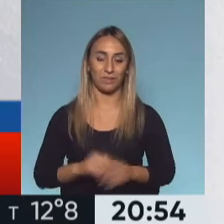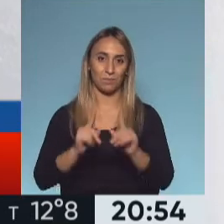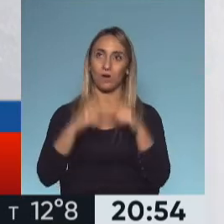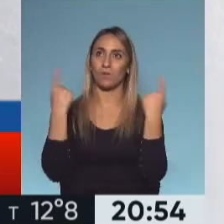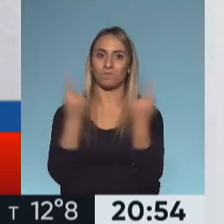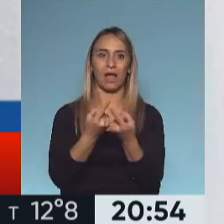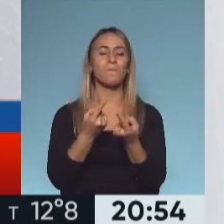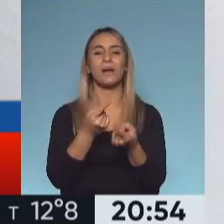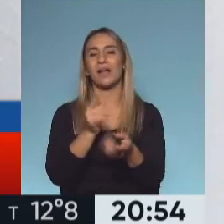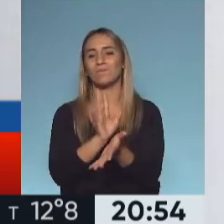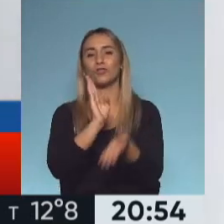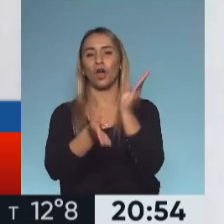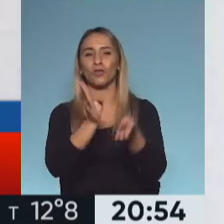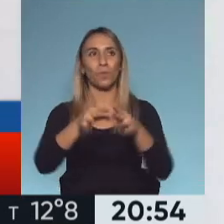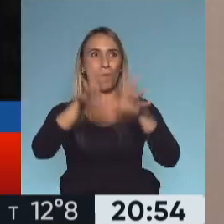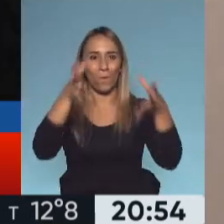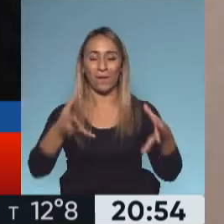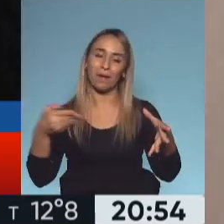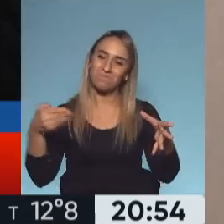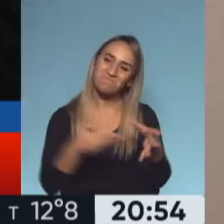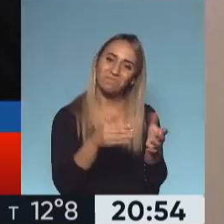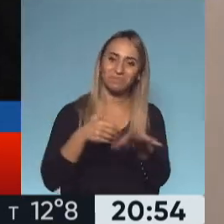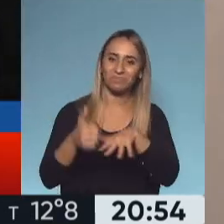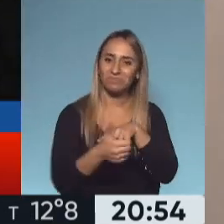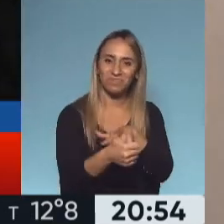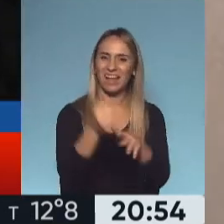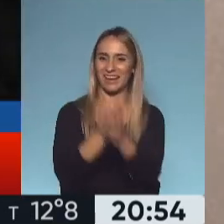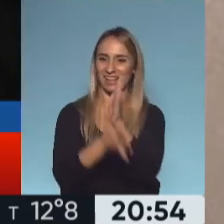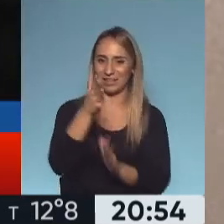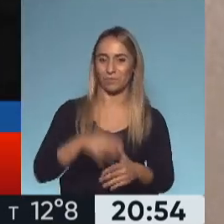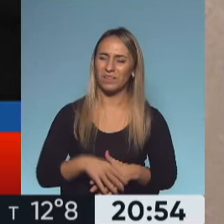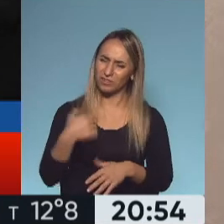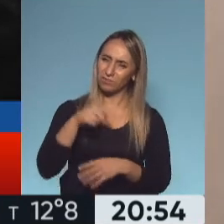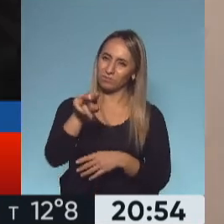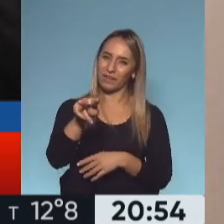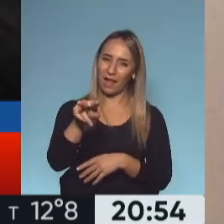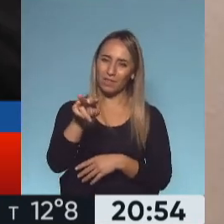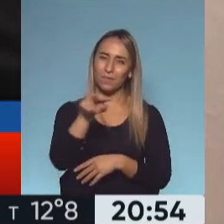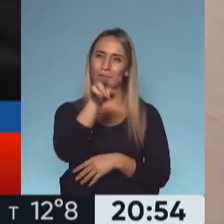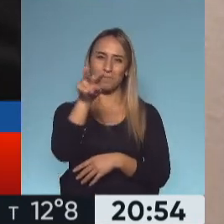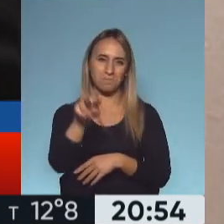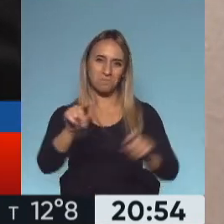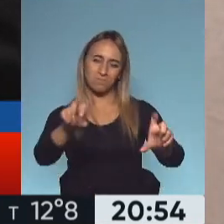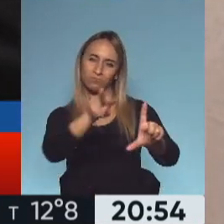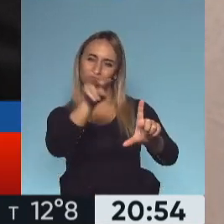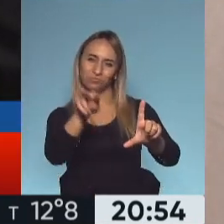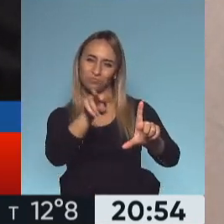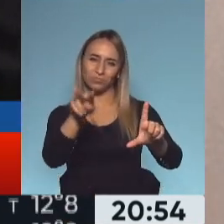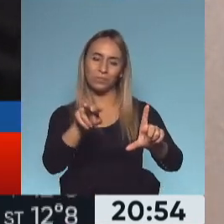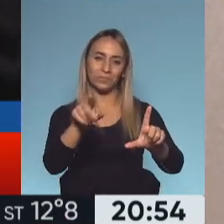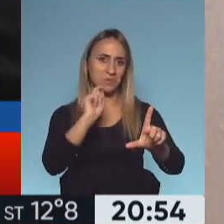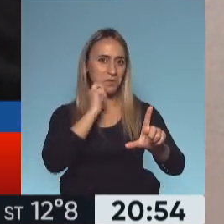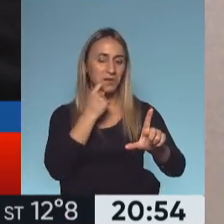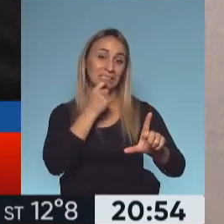Ahí vemos las imágenes. Bueno, no da tanto miedo, más bien seguridad, ¿no? Sí, vacunarse. Estoy mirando atenta las imágenes, Felicitas, mientras no